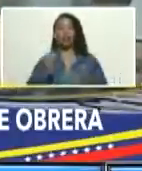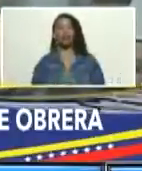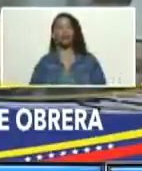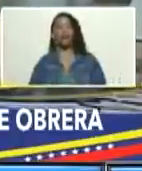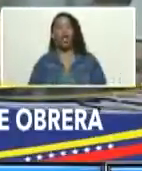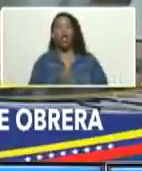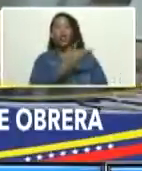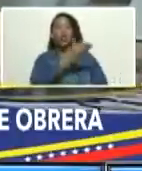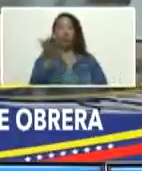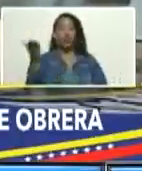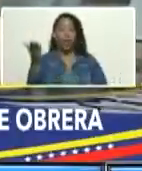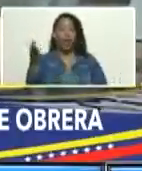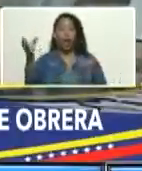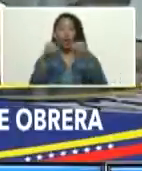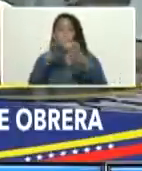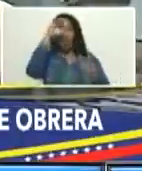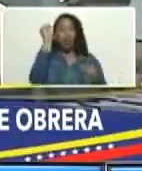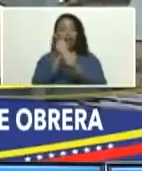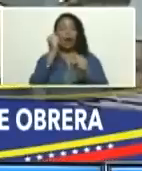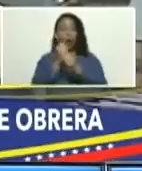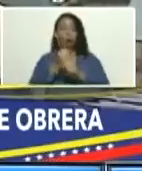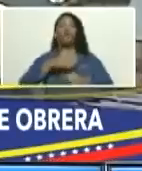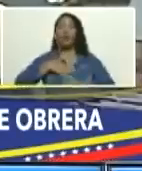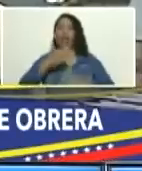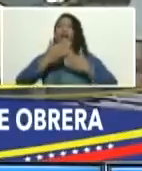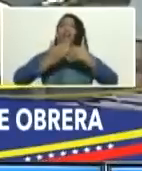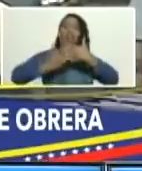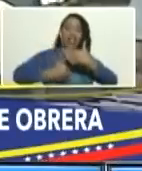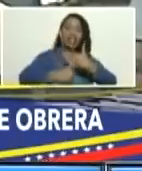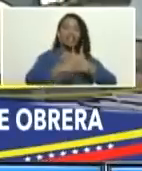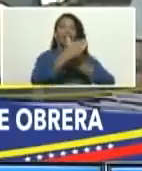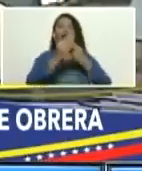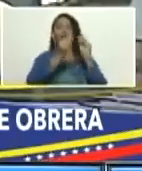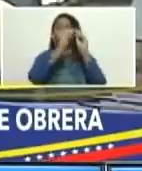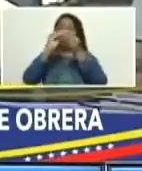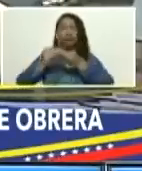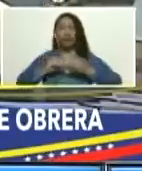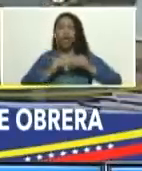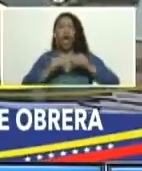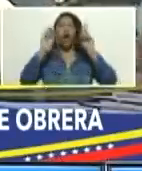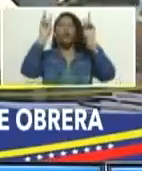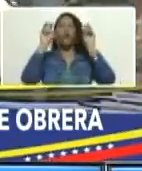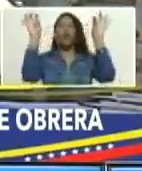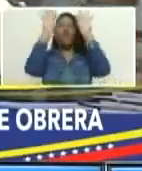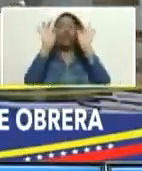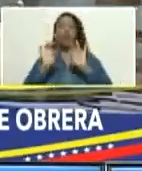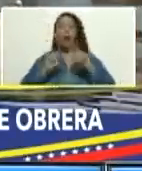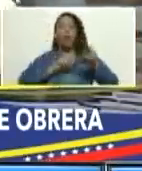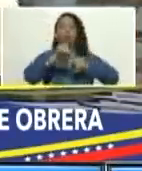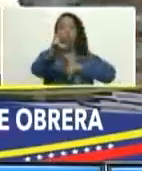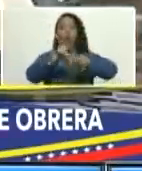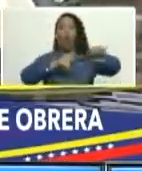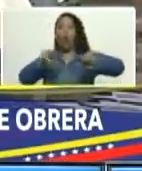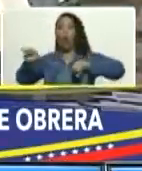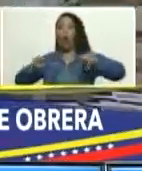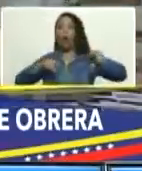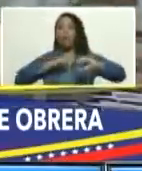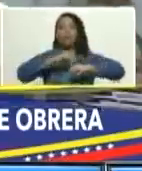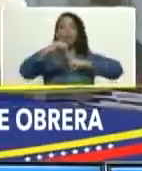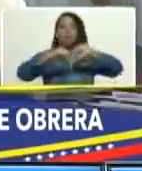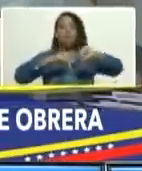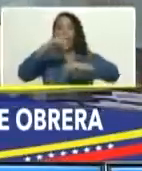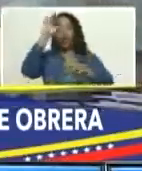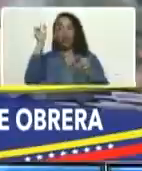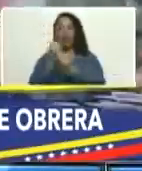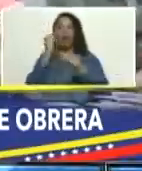Y ustedes, la clase obrera, puede avanzar en la consolidación de nuevas formas de coordinación entre los movimientos